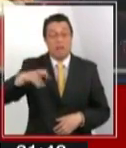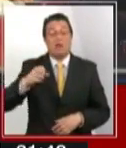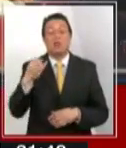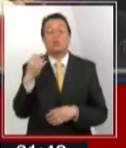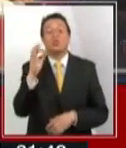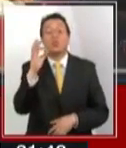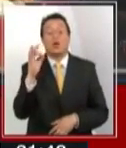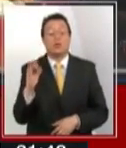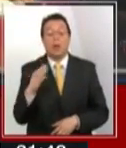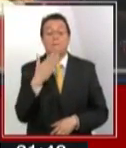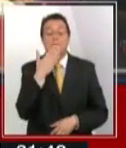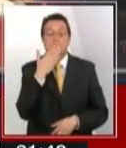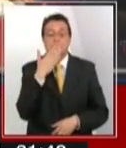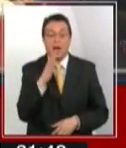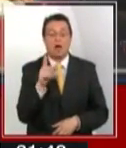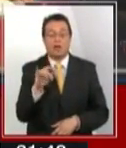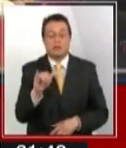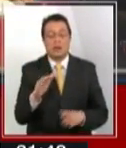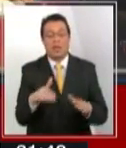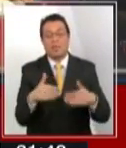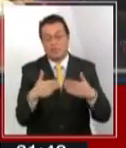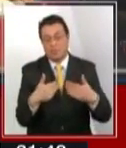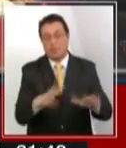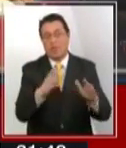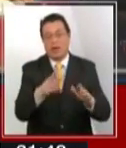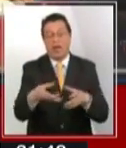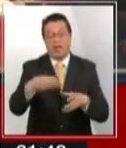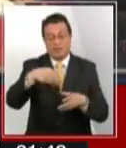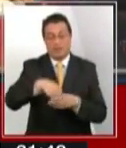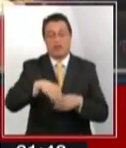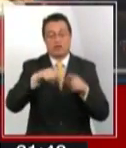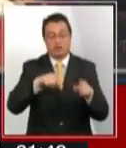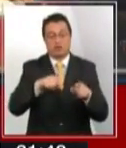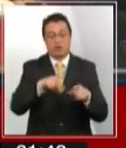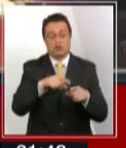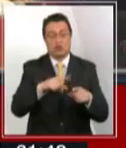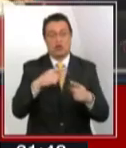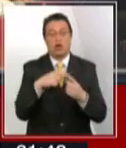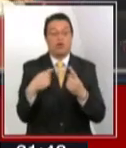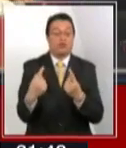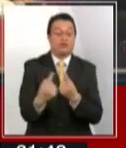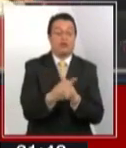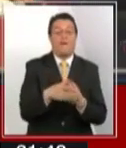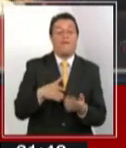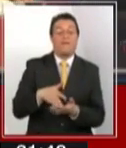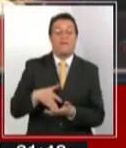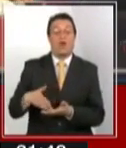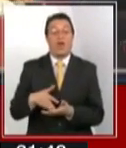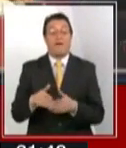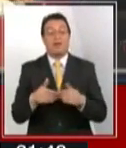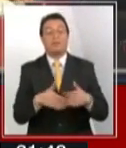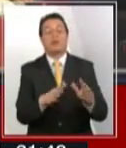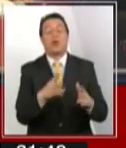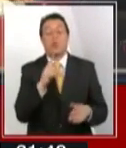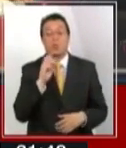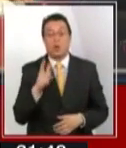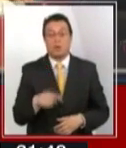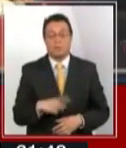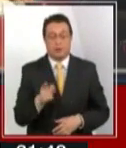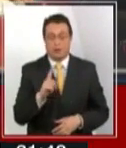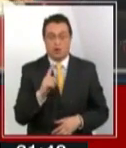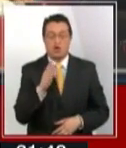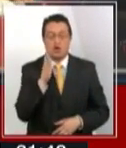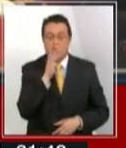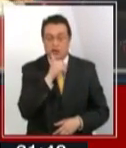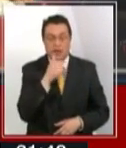estarían mejor si se les dejara dentro de sus entornos, aunque fueran entornos de cierta vulnerabilidad? carecemos de información